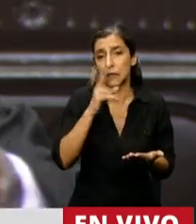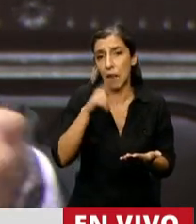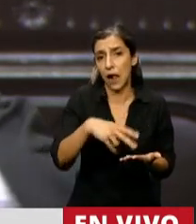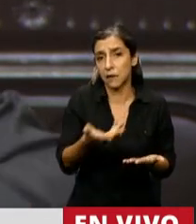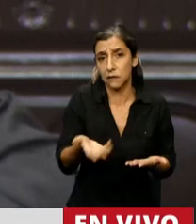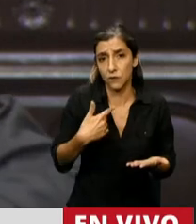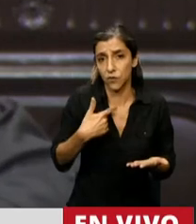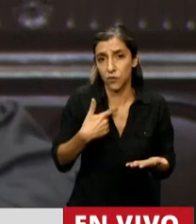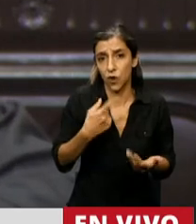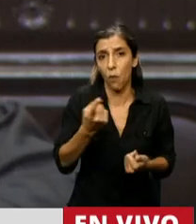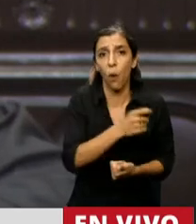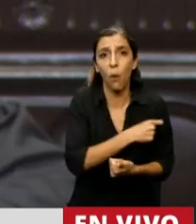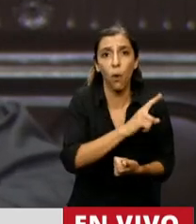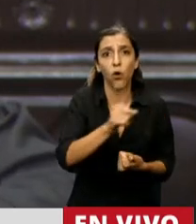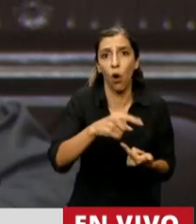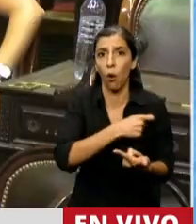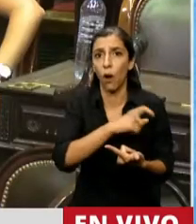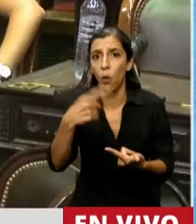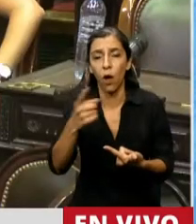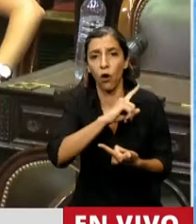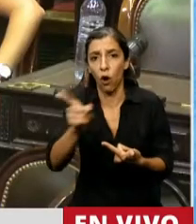christina habla